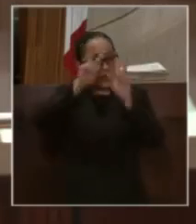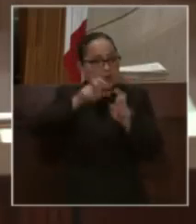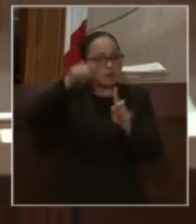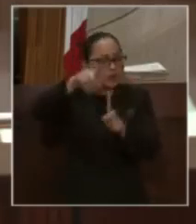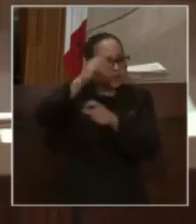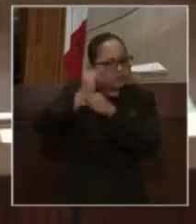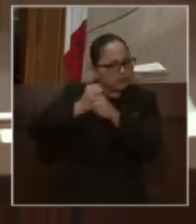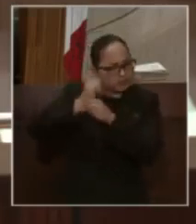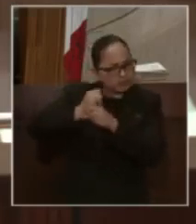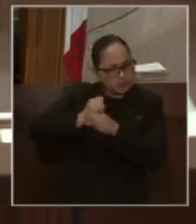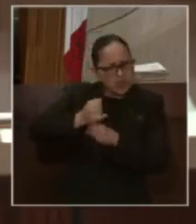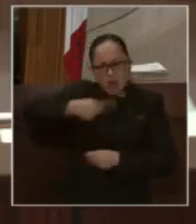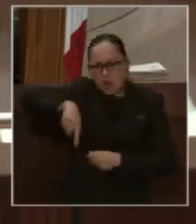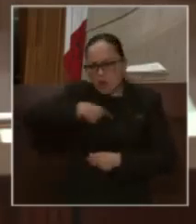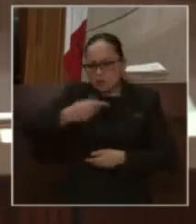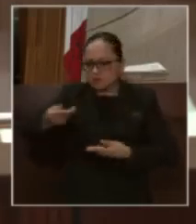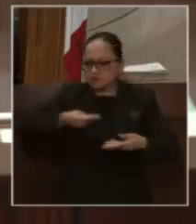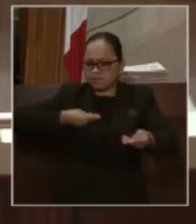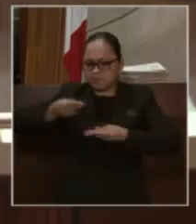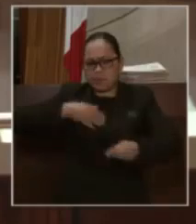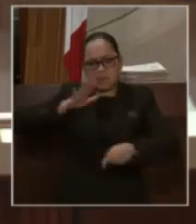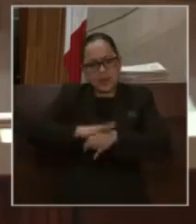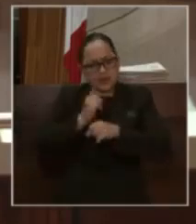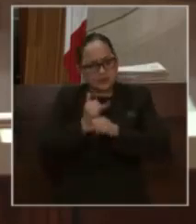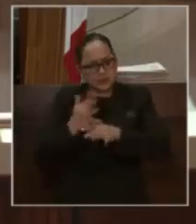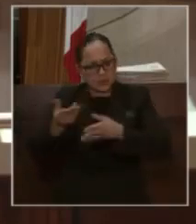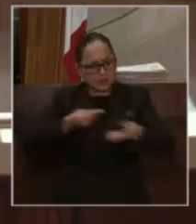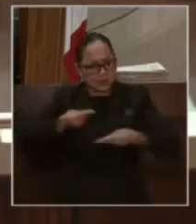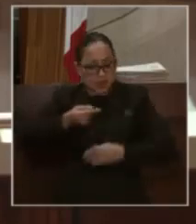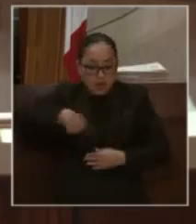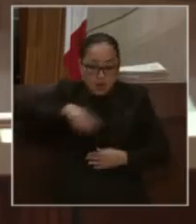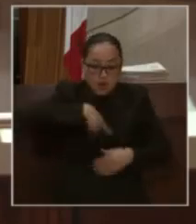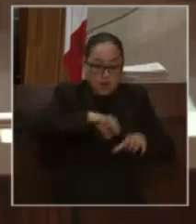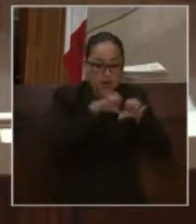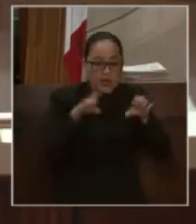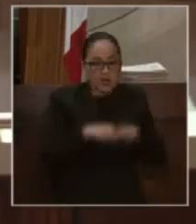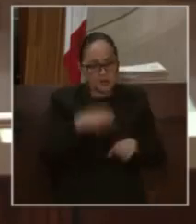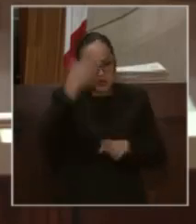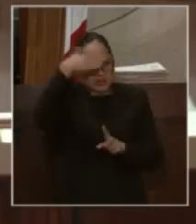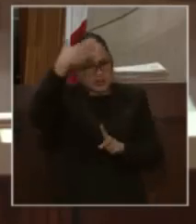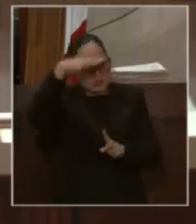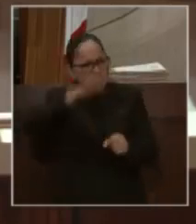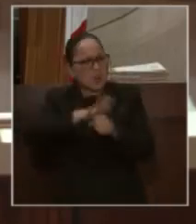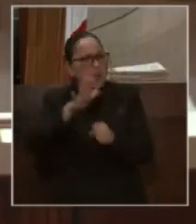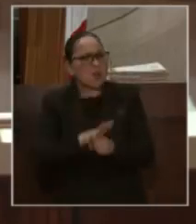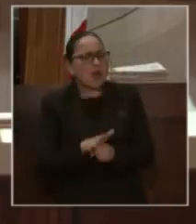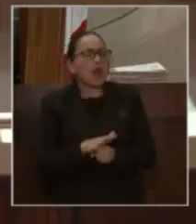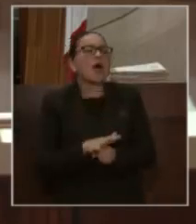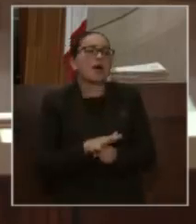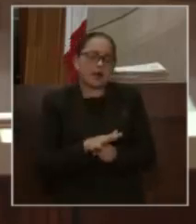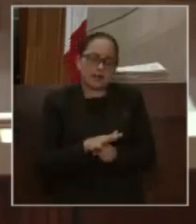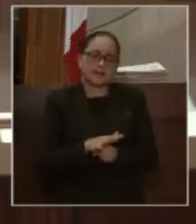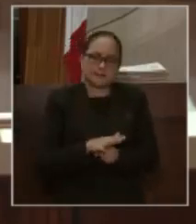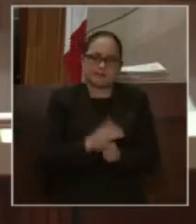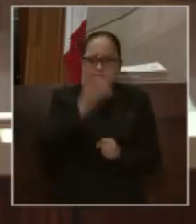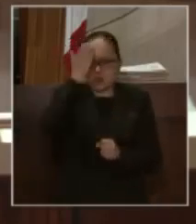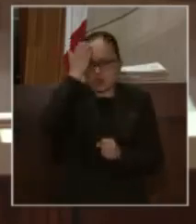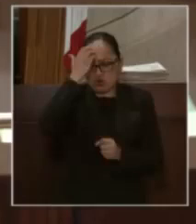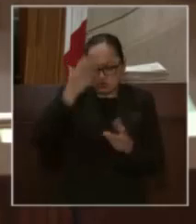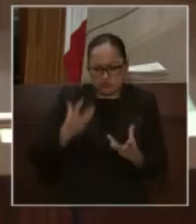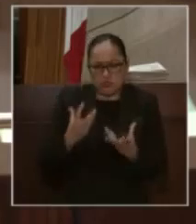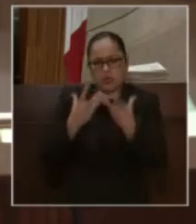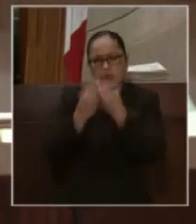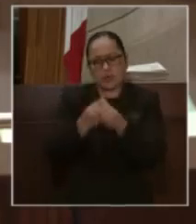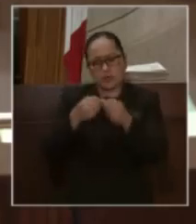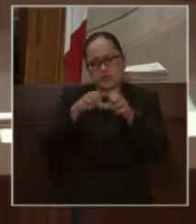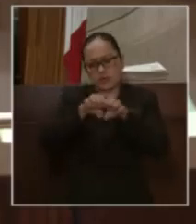para ofrecernos la mayor información, para que nuestros equipos hayan tenido toda la capacidad de poder trabajar